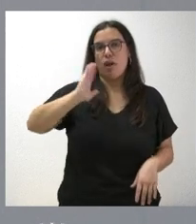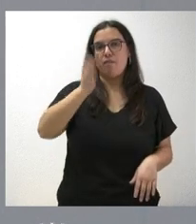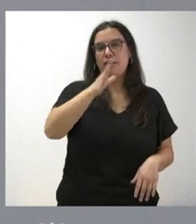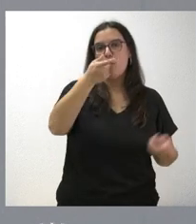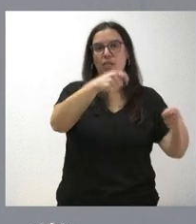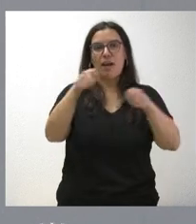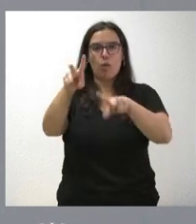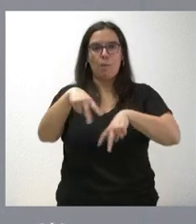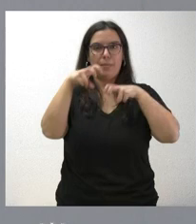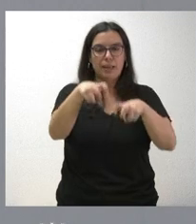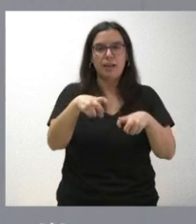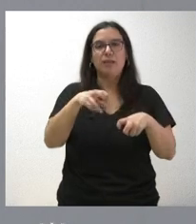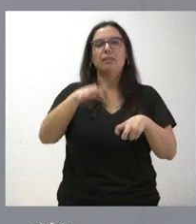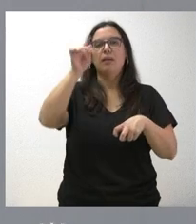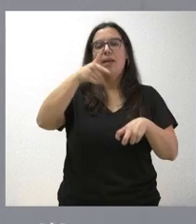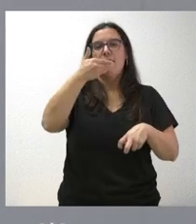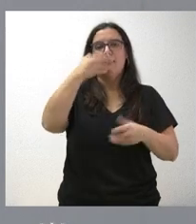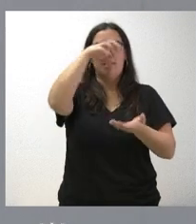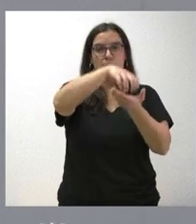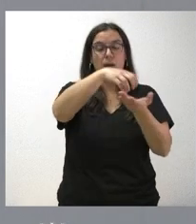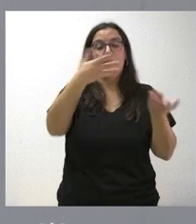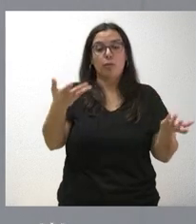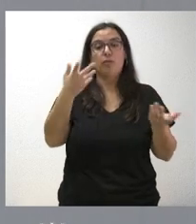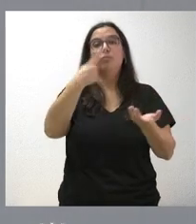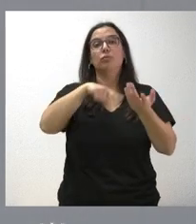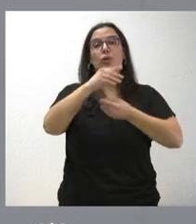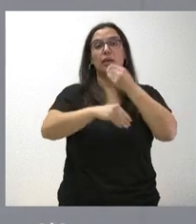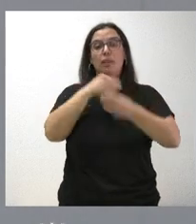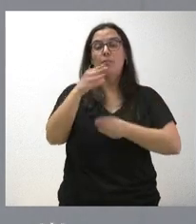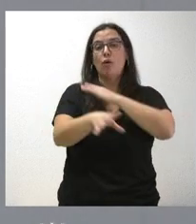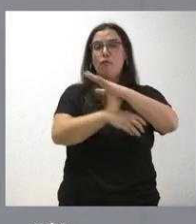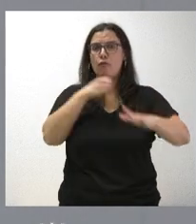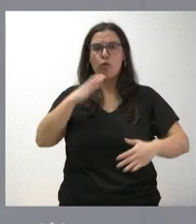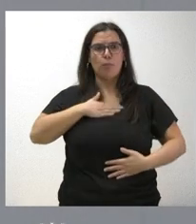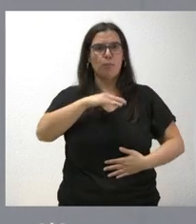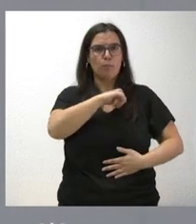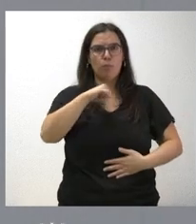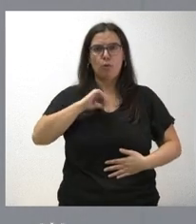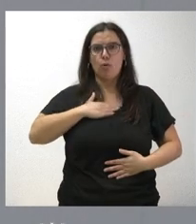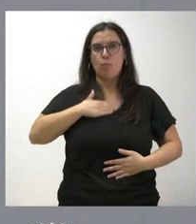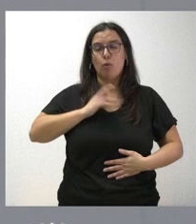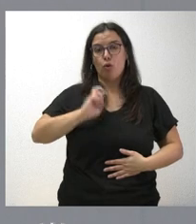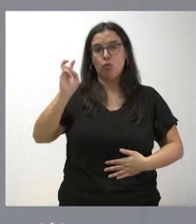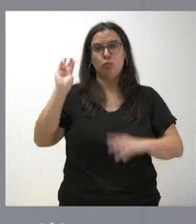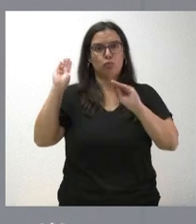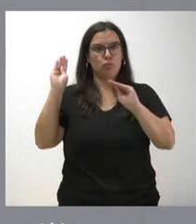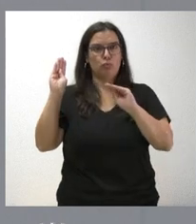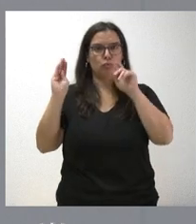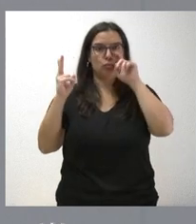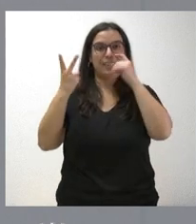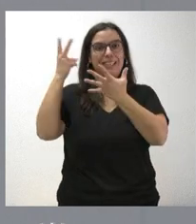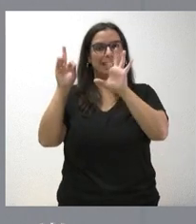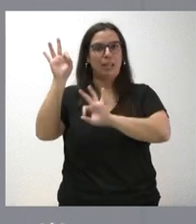cierre de la minería y de la térmica y en este caso lo que hacemos con fondos estrictamente y autónomos insisto los otros son fondos